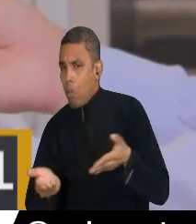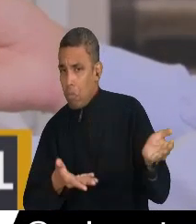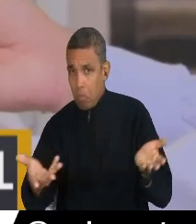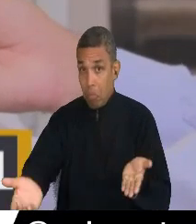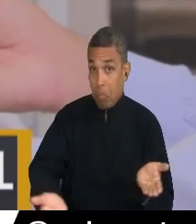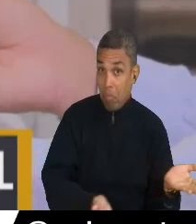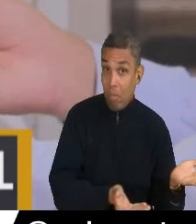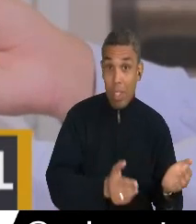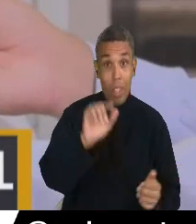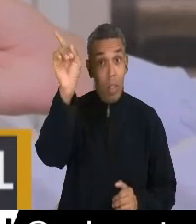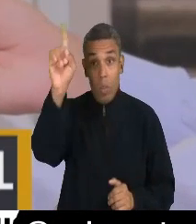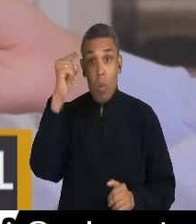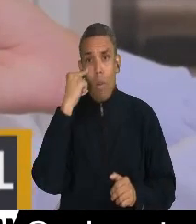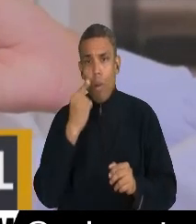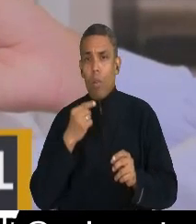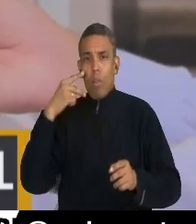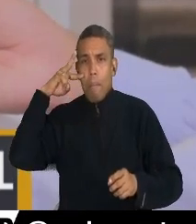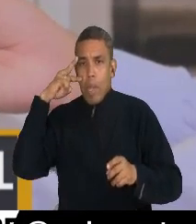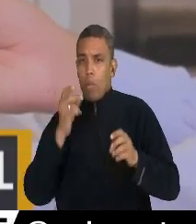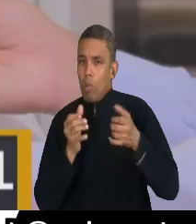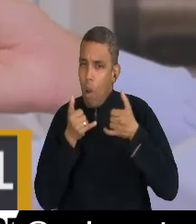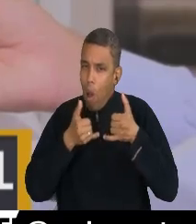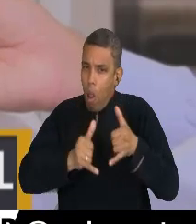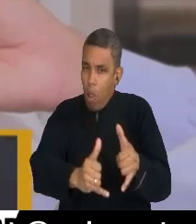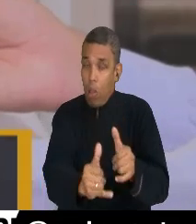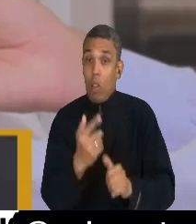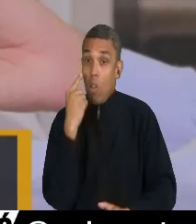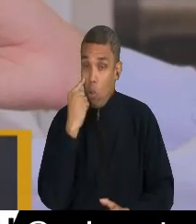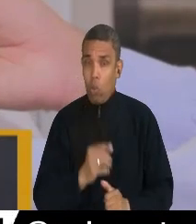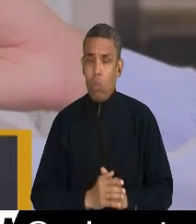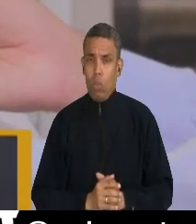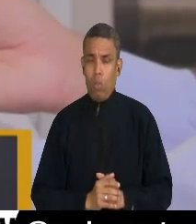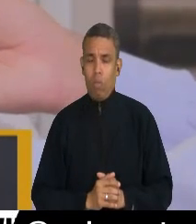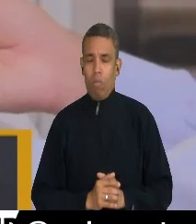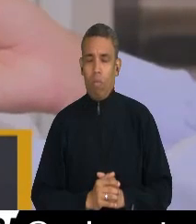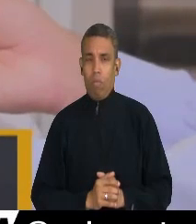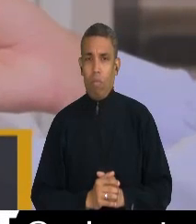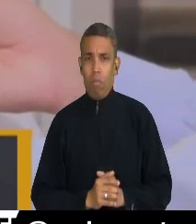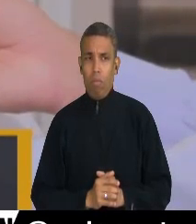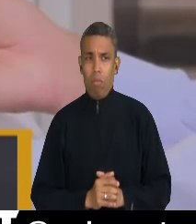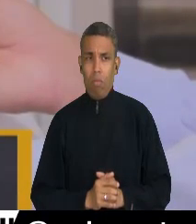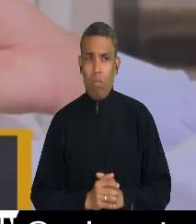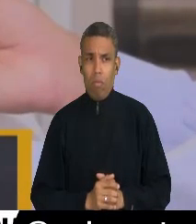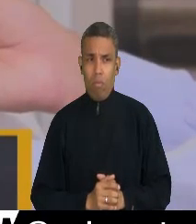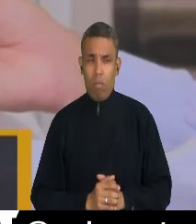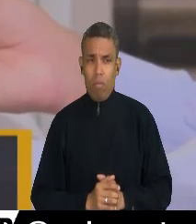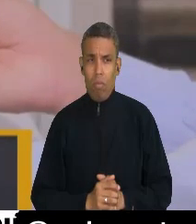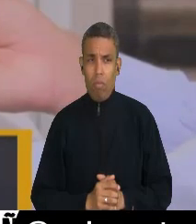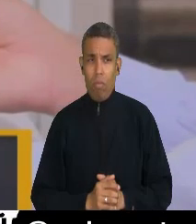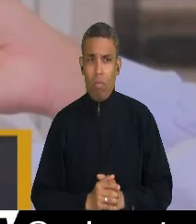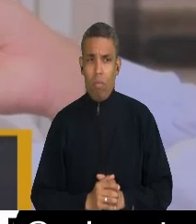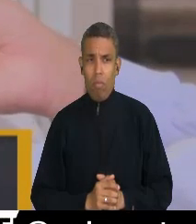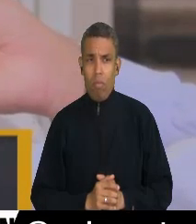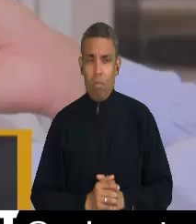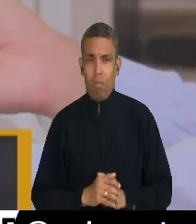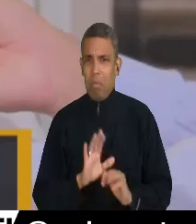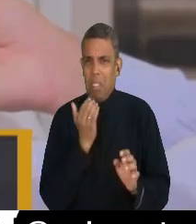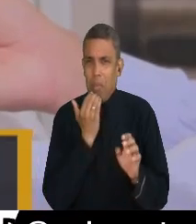Sisbén a hacer los correspondientes recorridos de levantar información, levantar las